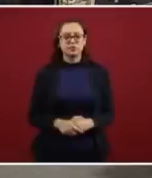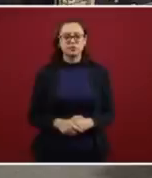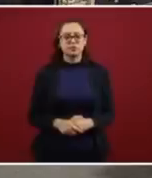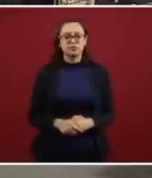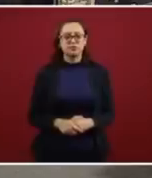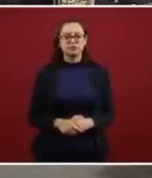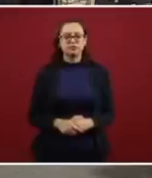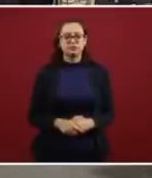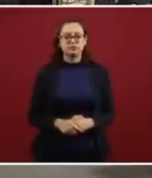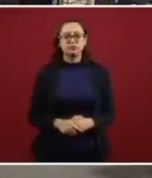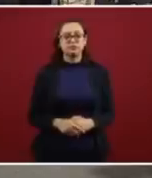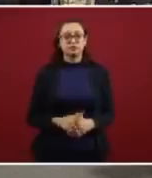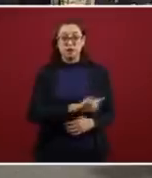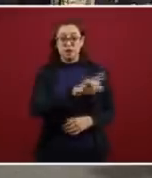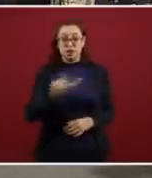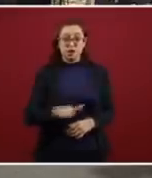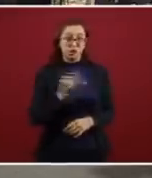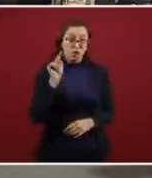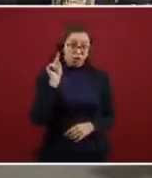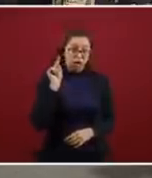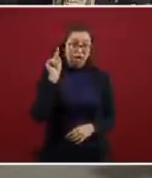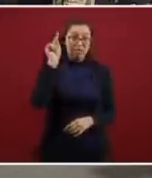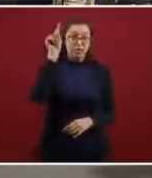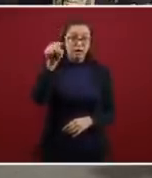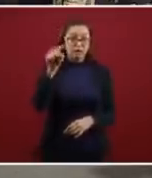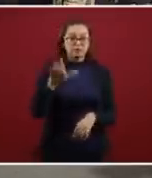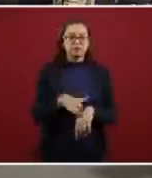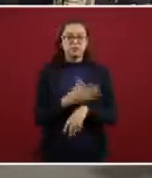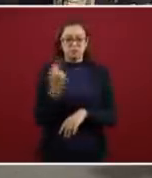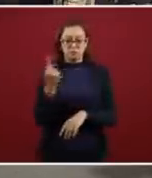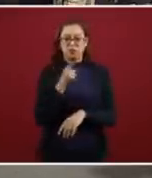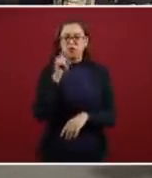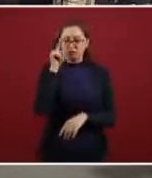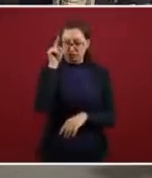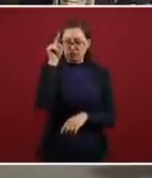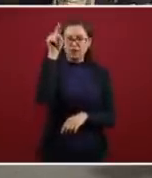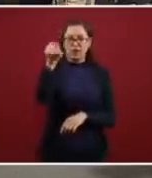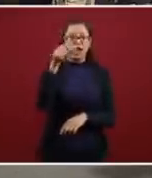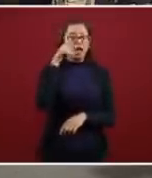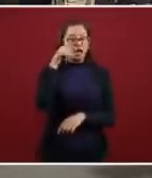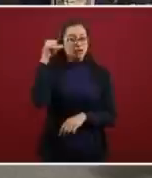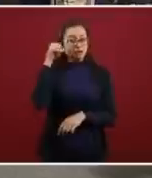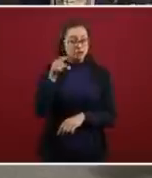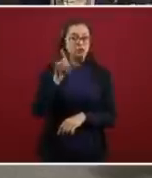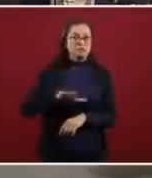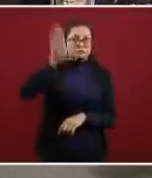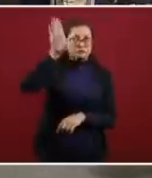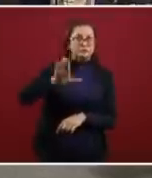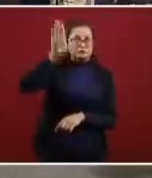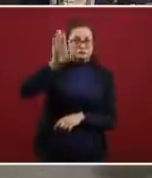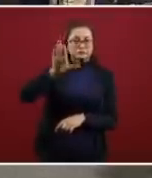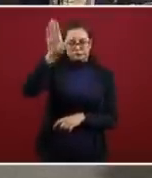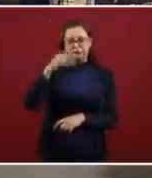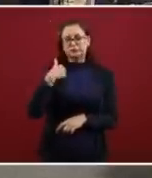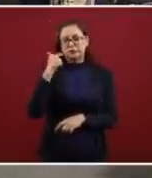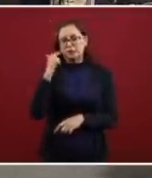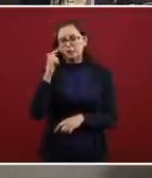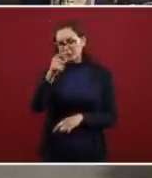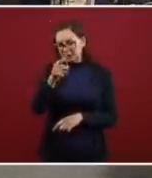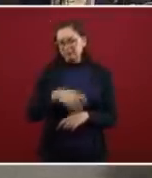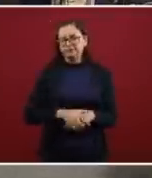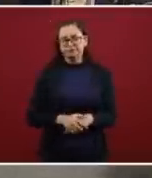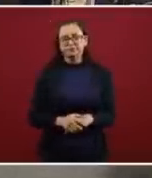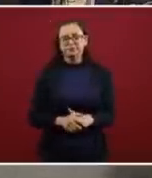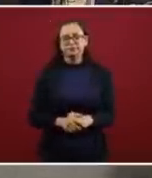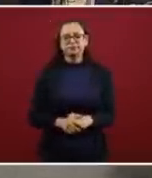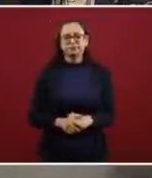Y luego nos vamos para atrás porque la verdad a ti te toca, desde ayer estás, ¿verdad? Sí. Buenos días,